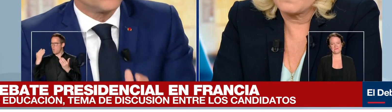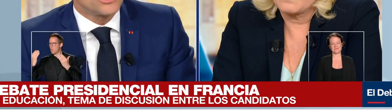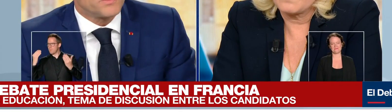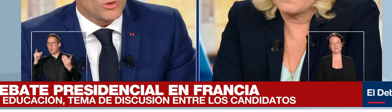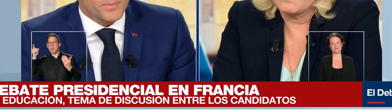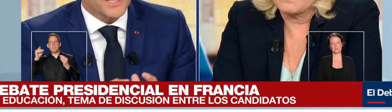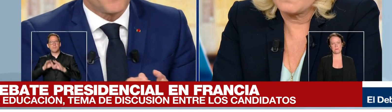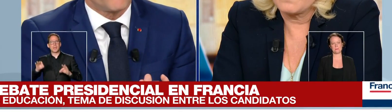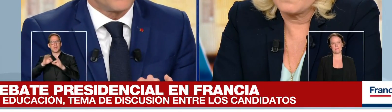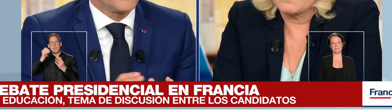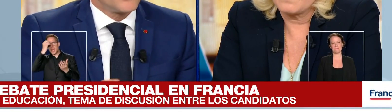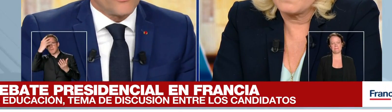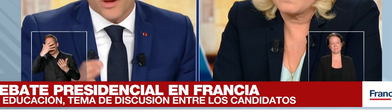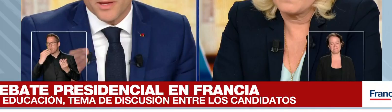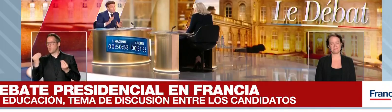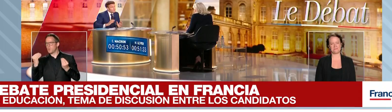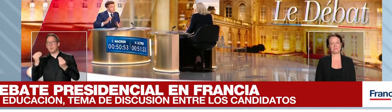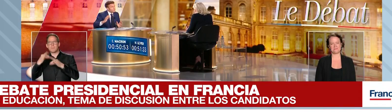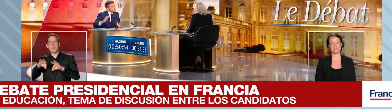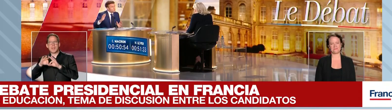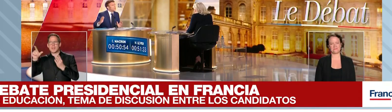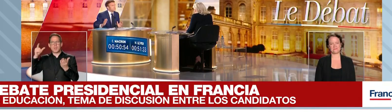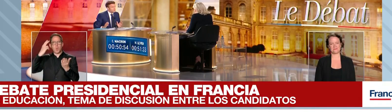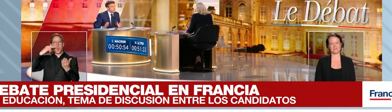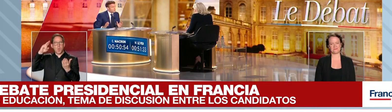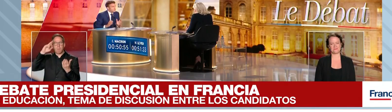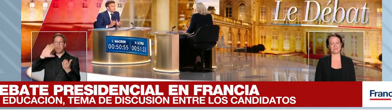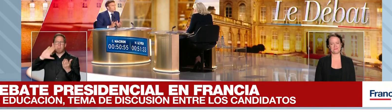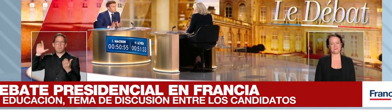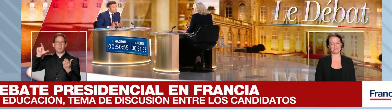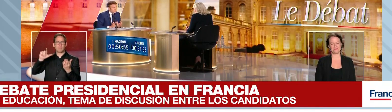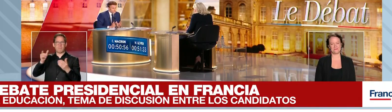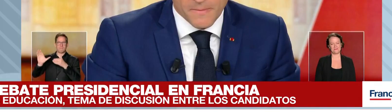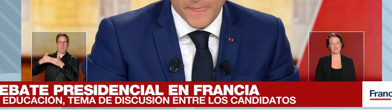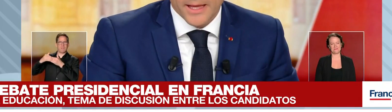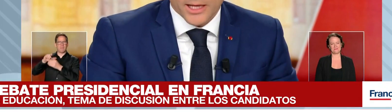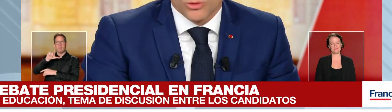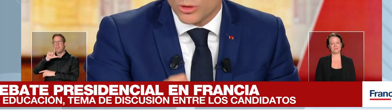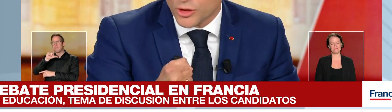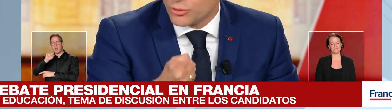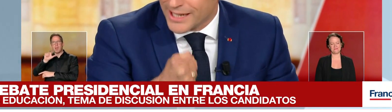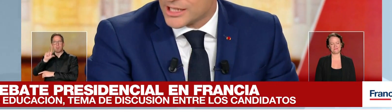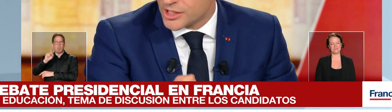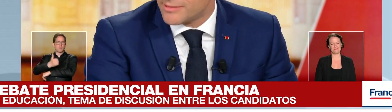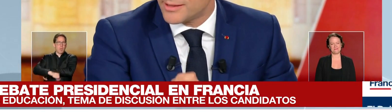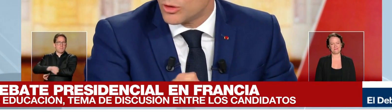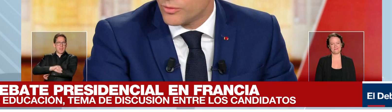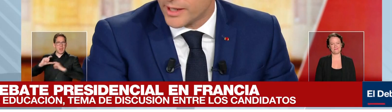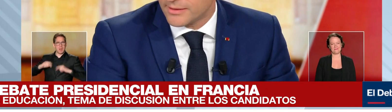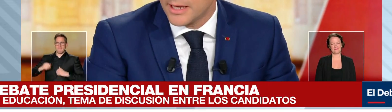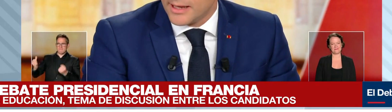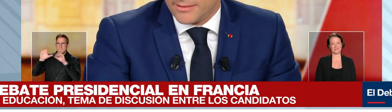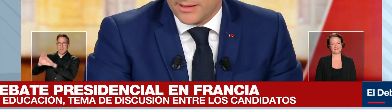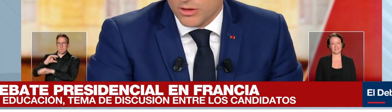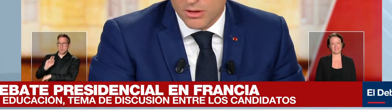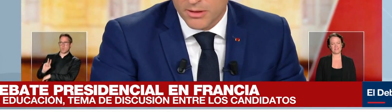como ocurrieron en Estados Unidos o en otros países europeos que a veces fermaron 30, 35 semanas. Nosotros no lo hicimos. Entonces,